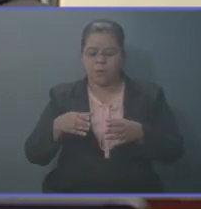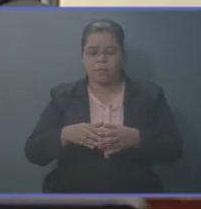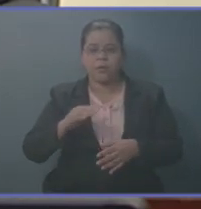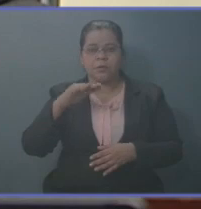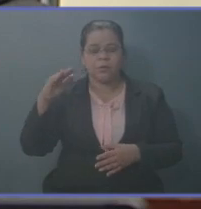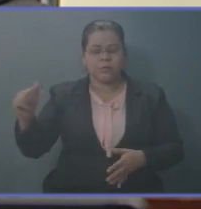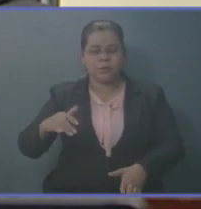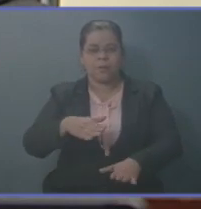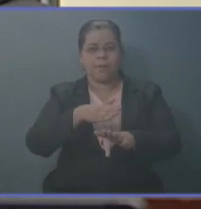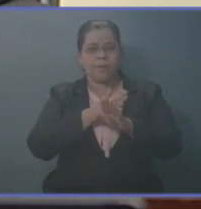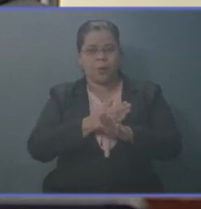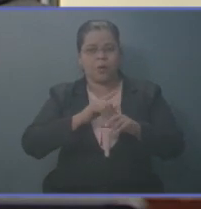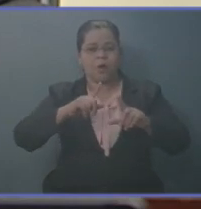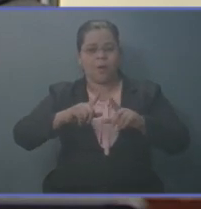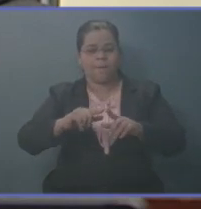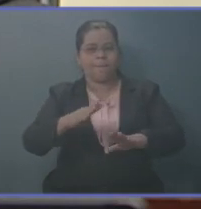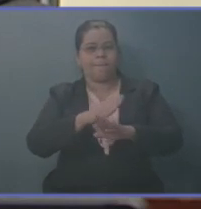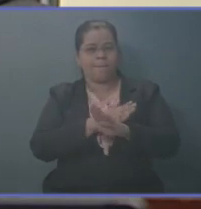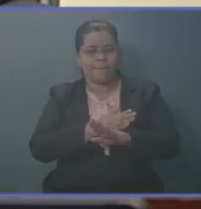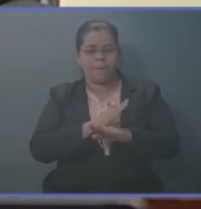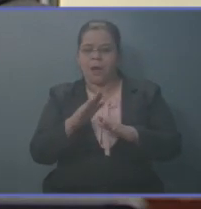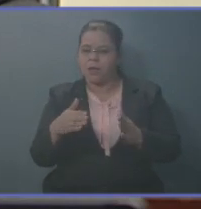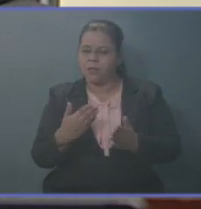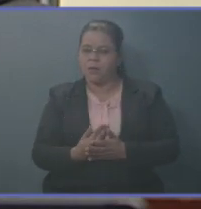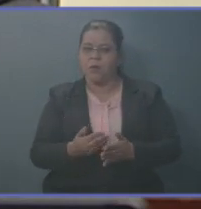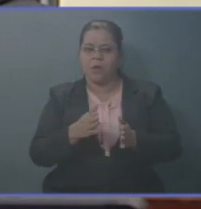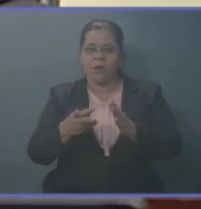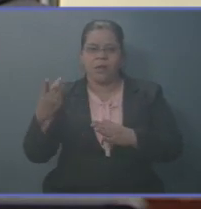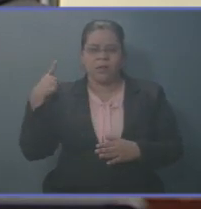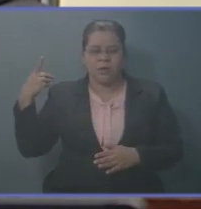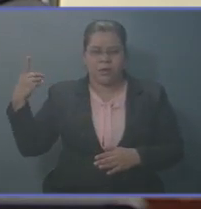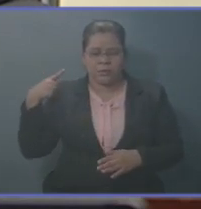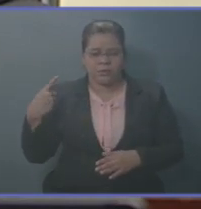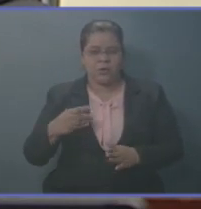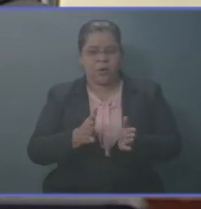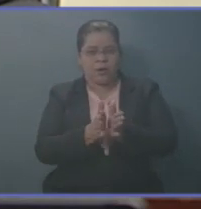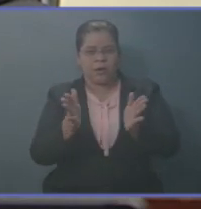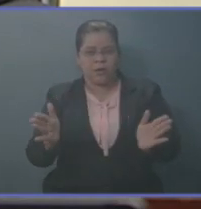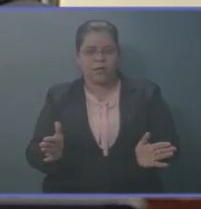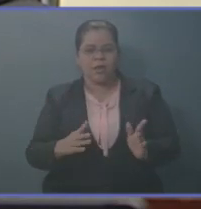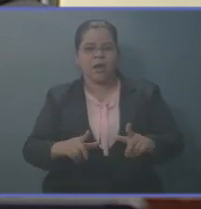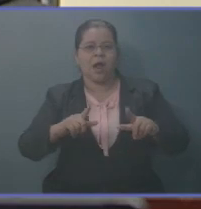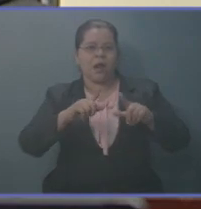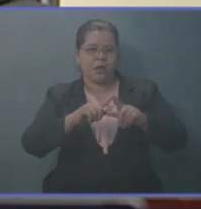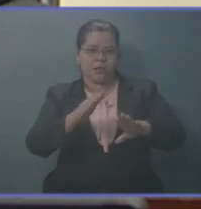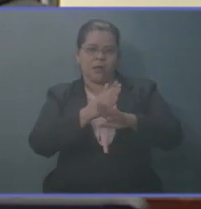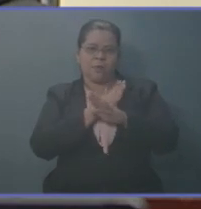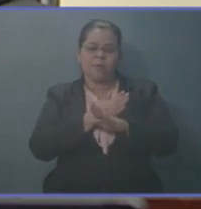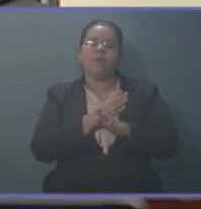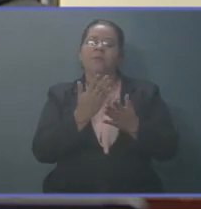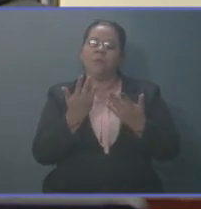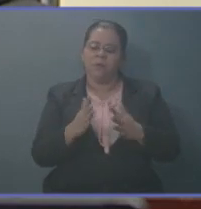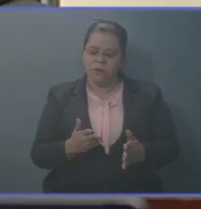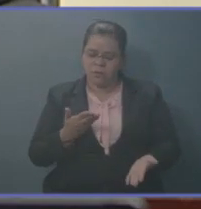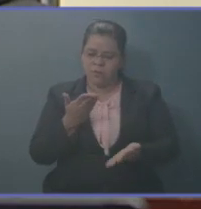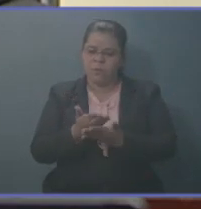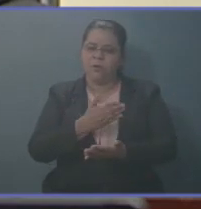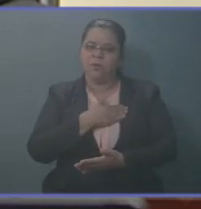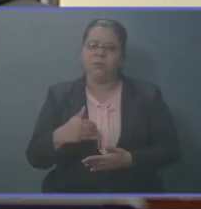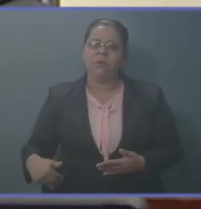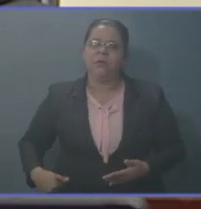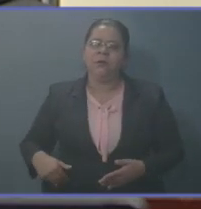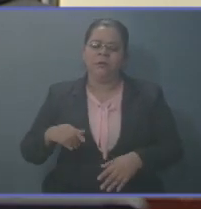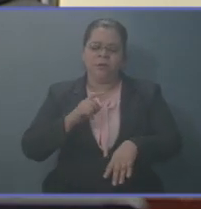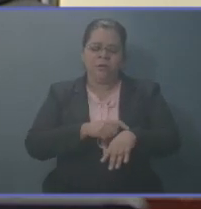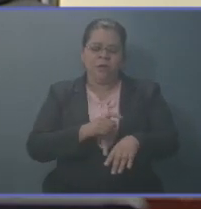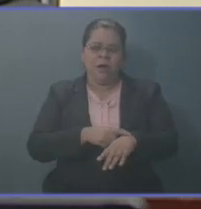Protección Civil y Prevención y Mitigación de Desastres, a instancias del Director General de Protección Civil, Prevención y Mitigación de Desastres, propuso al Presidente de la República extender